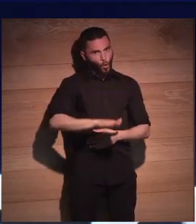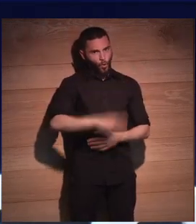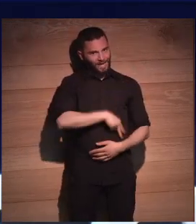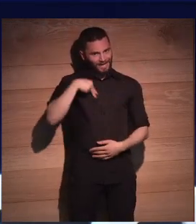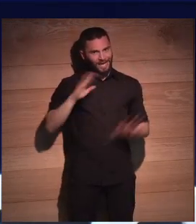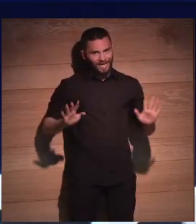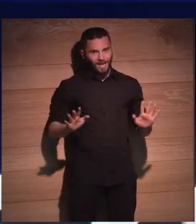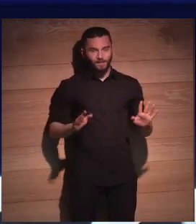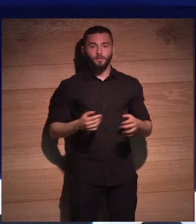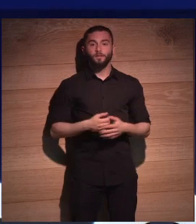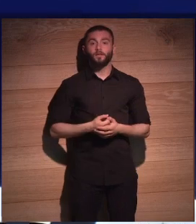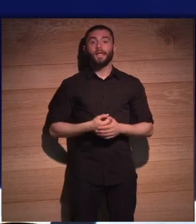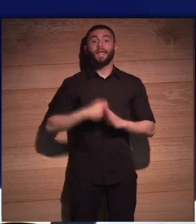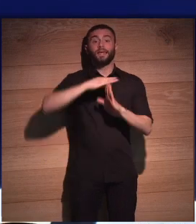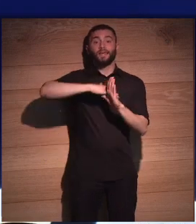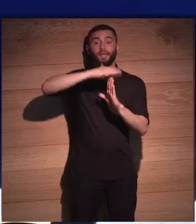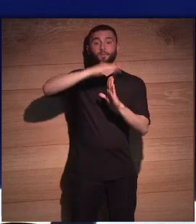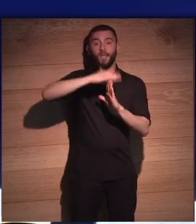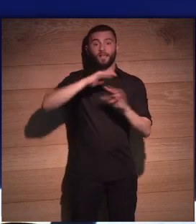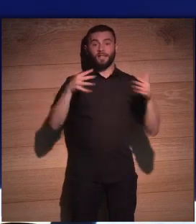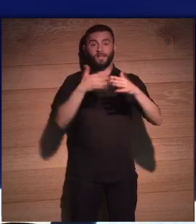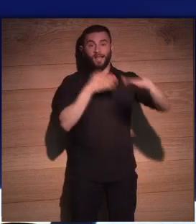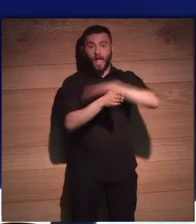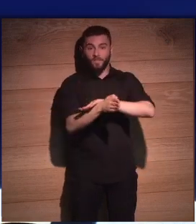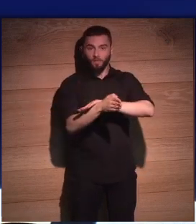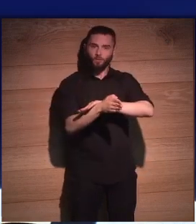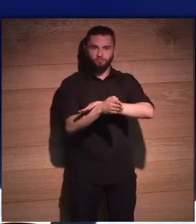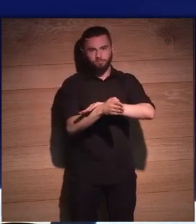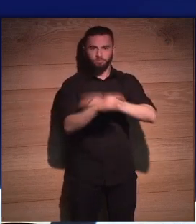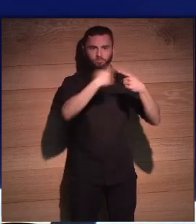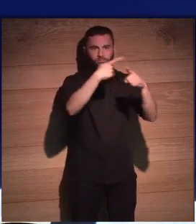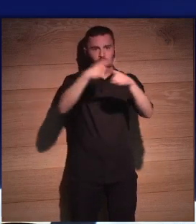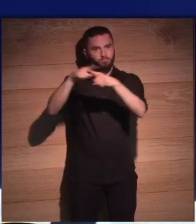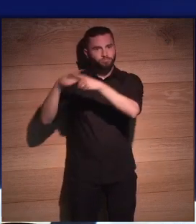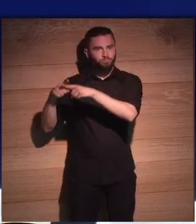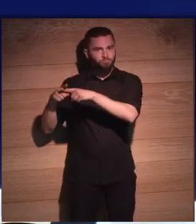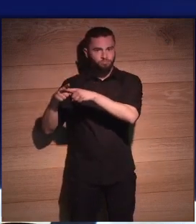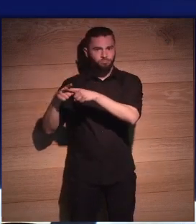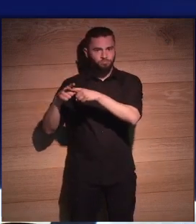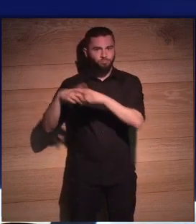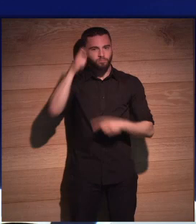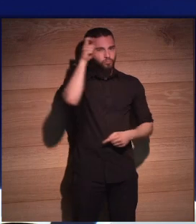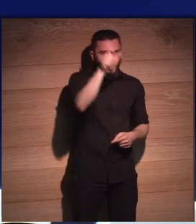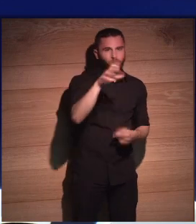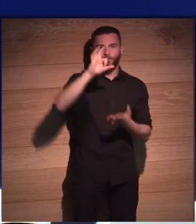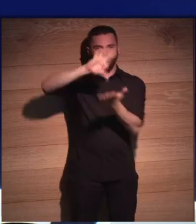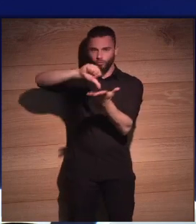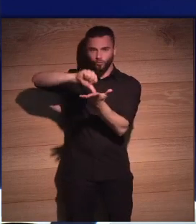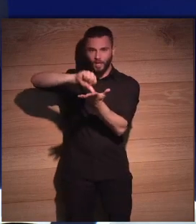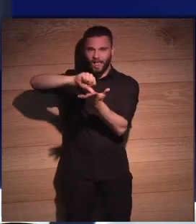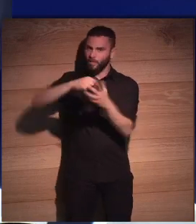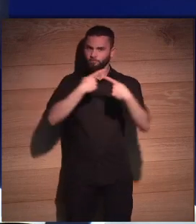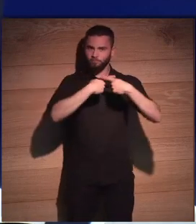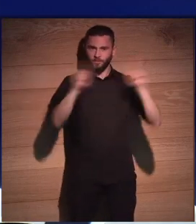general. El nivel de acceso a Internet sobre todo es muy dispar en zonas rurales o zonas urbanas.